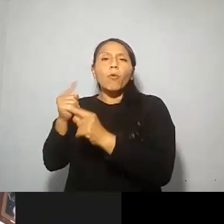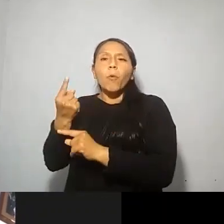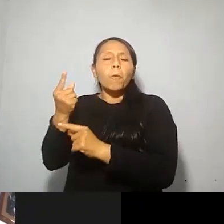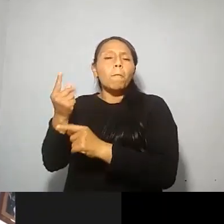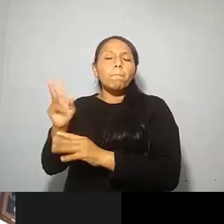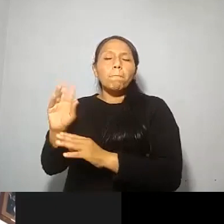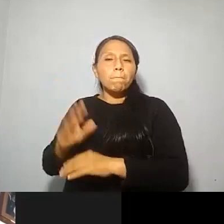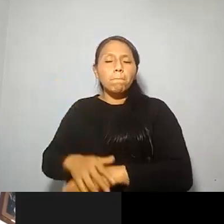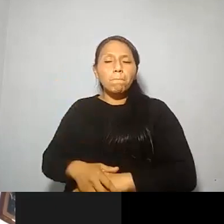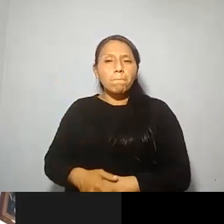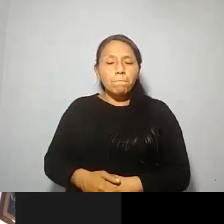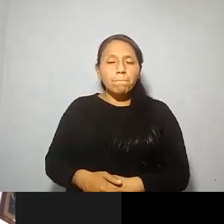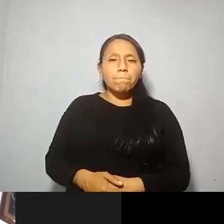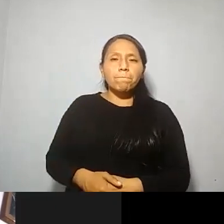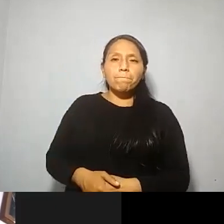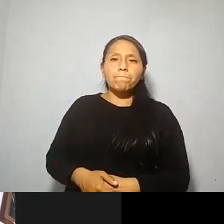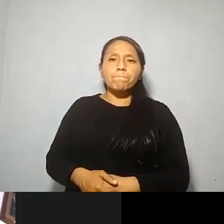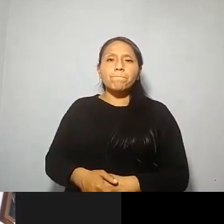El